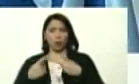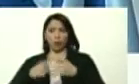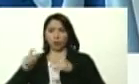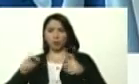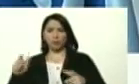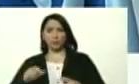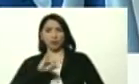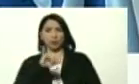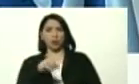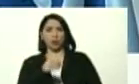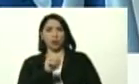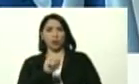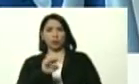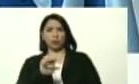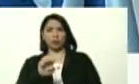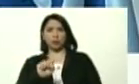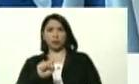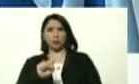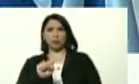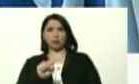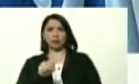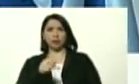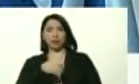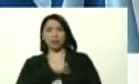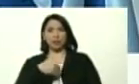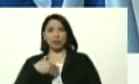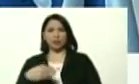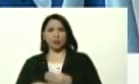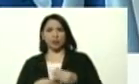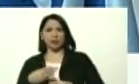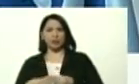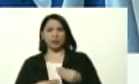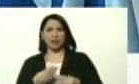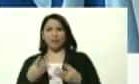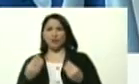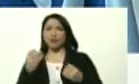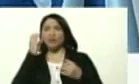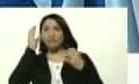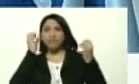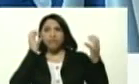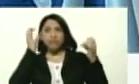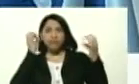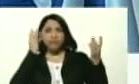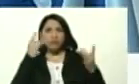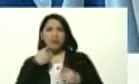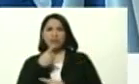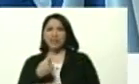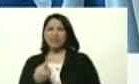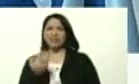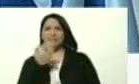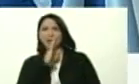Pinto. Se ha querido hacer de esto muchas especulaciones, decir medias